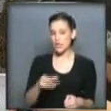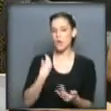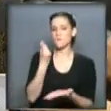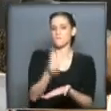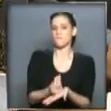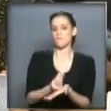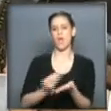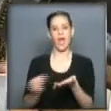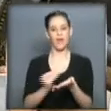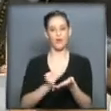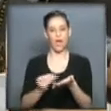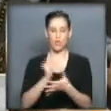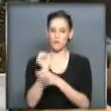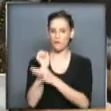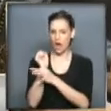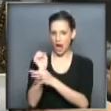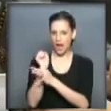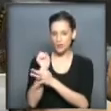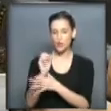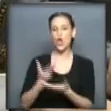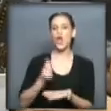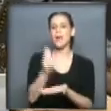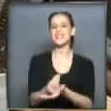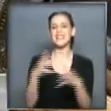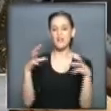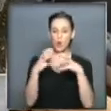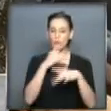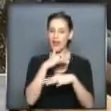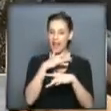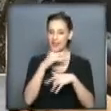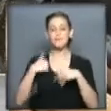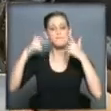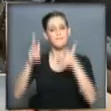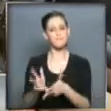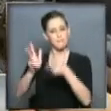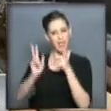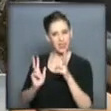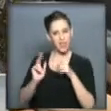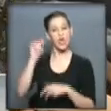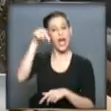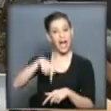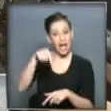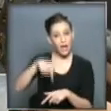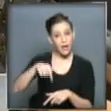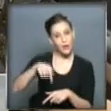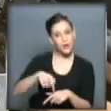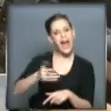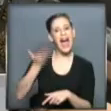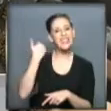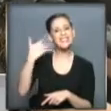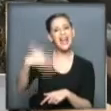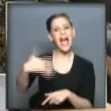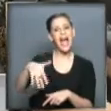muy conocido, Sofovich, que representaba a Clarín, me dijo, usted ahora de acá, estábamos en Callao,